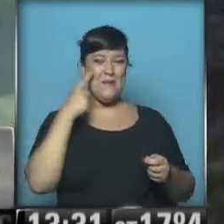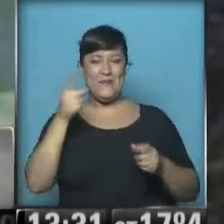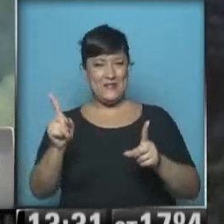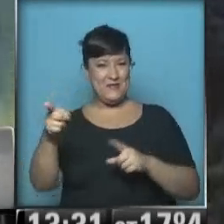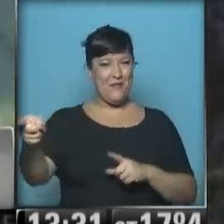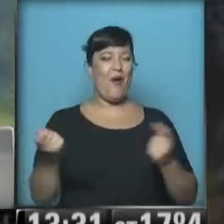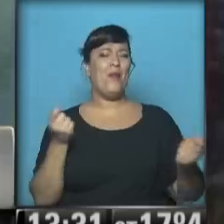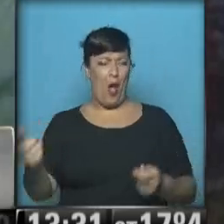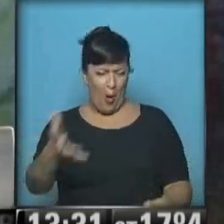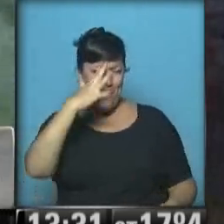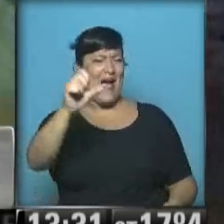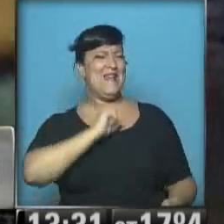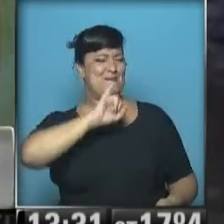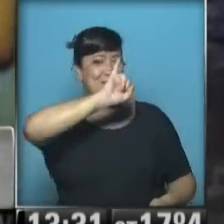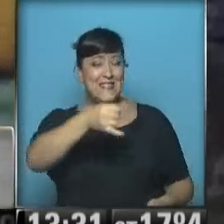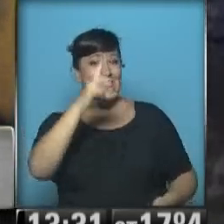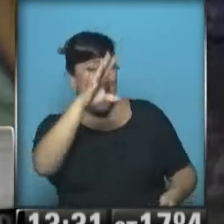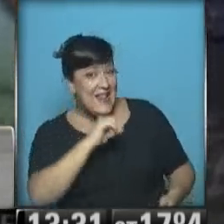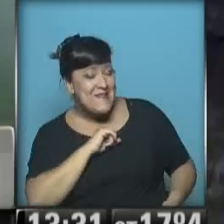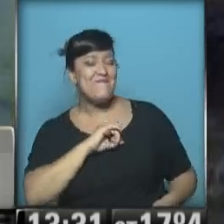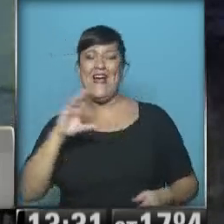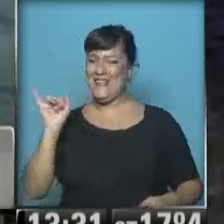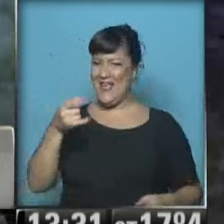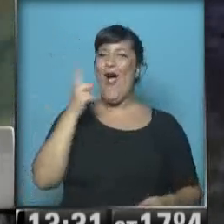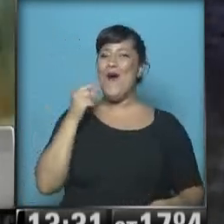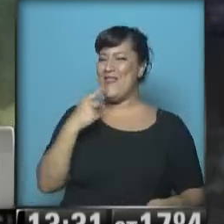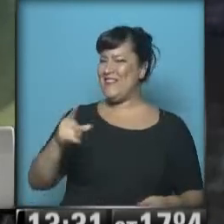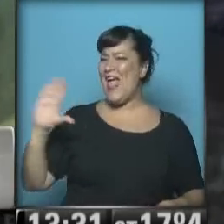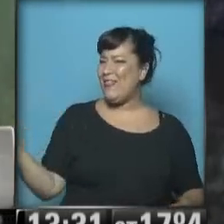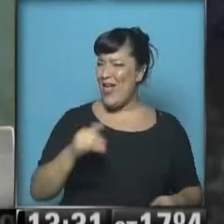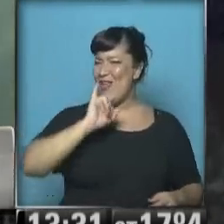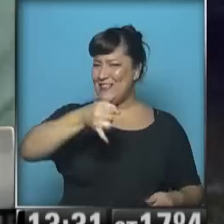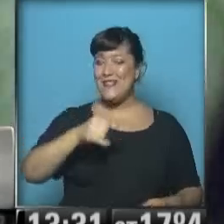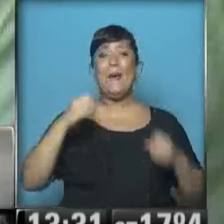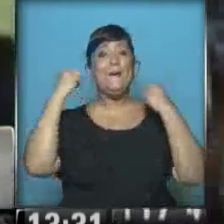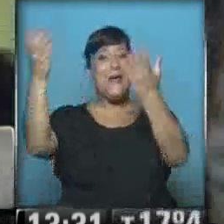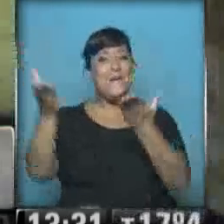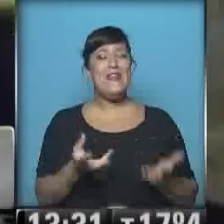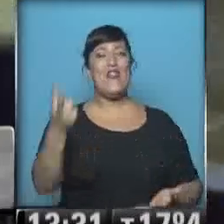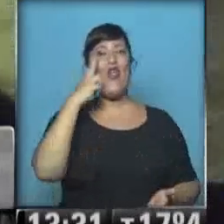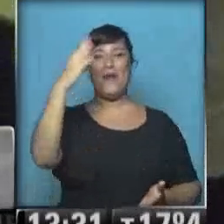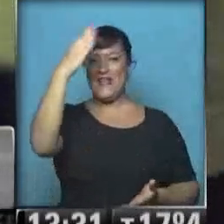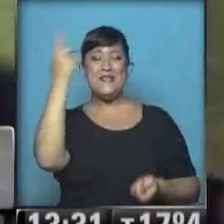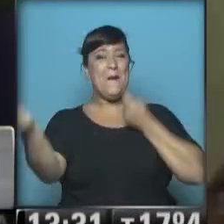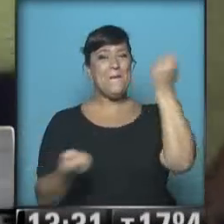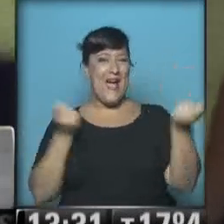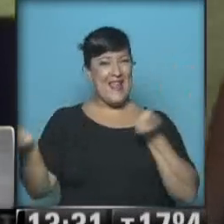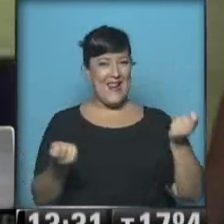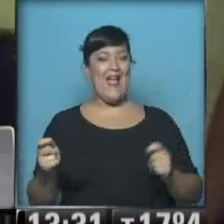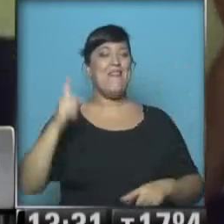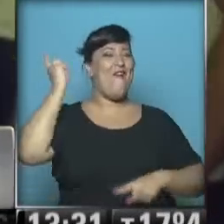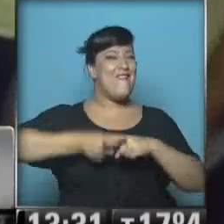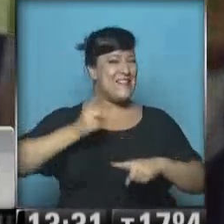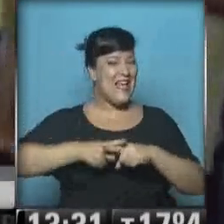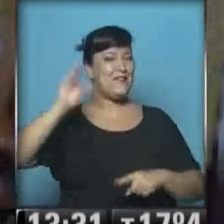animo es el a todos. De moda. Es el... ¿Se anima? Ah, a todos me animo, mal. Bien, bienvenido 2015 con Ale Puertas bailando ayer. Mire, toda la celebración